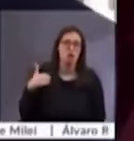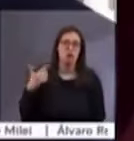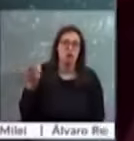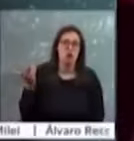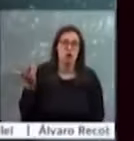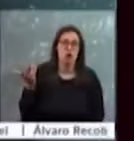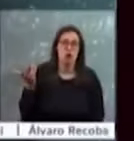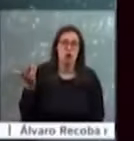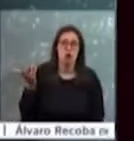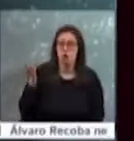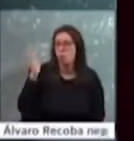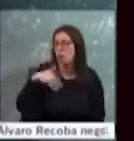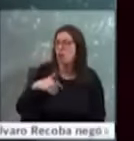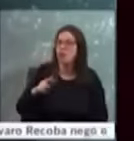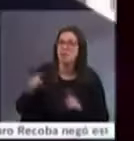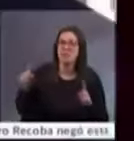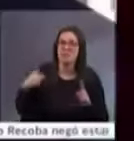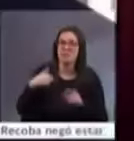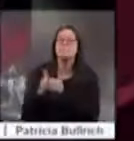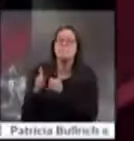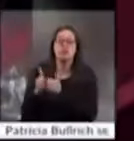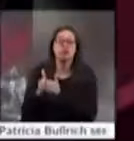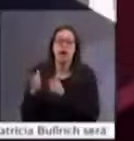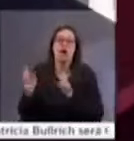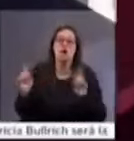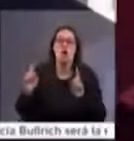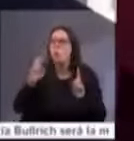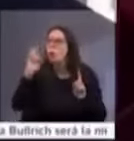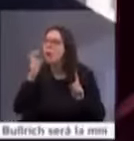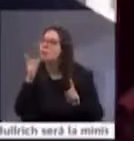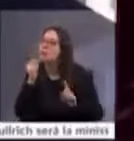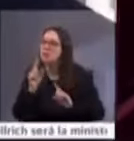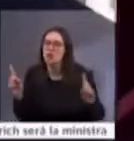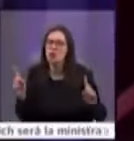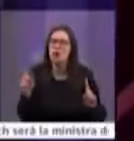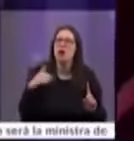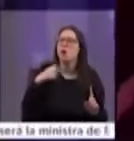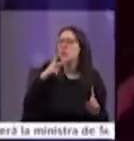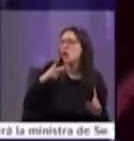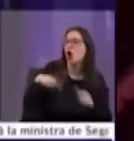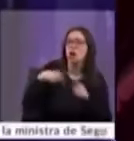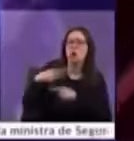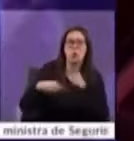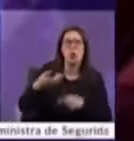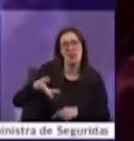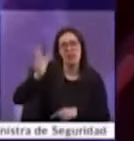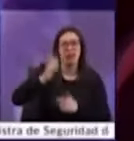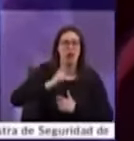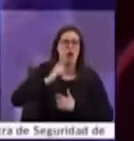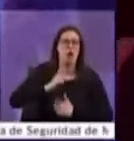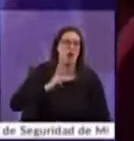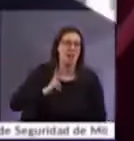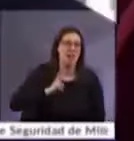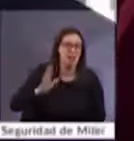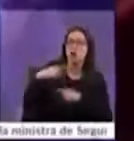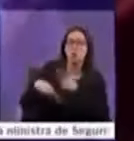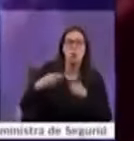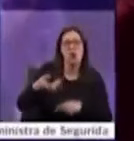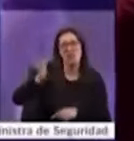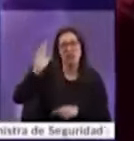papel político hacia Bolivia. La DEA tiene que decir cuál es la información que tiene de Marcet, que la ponga en